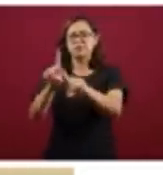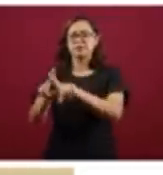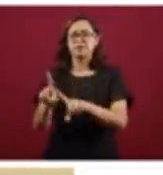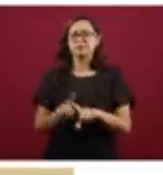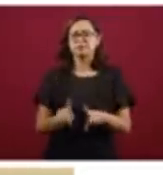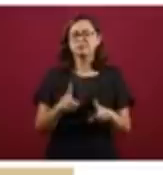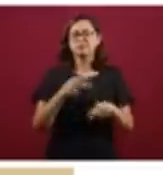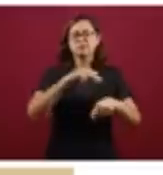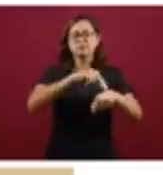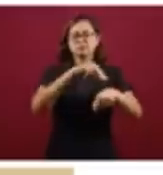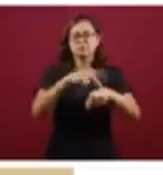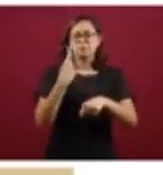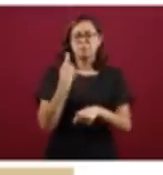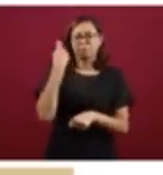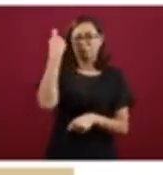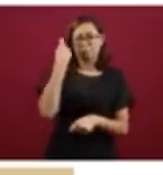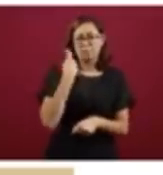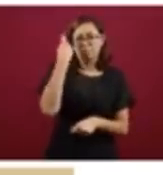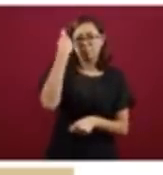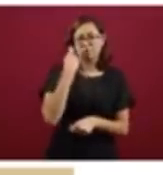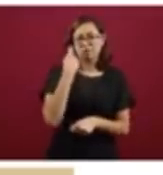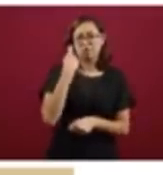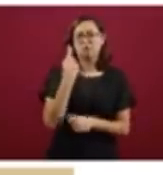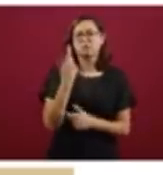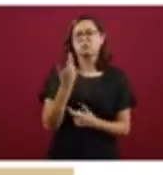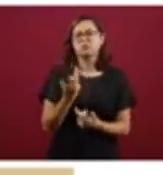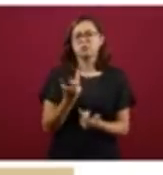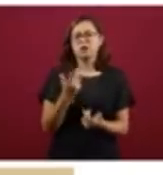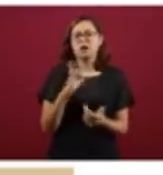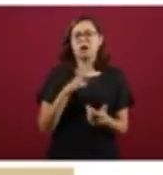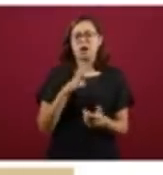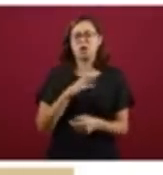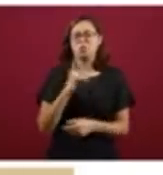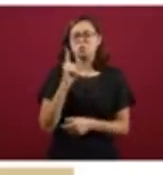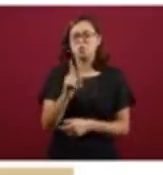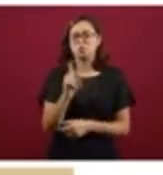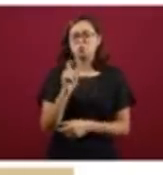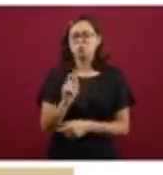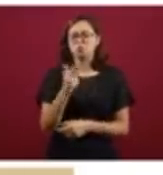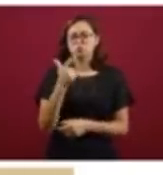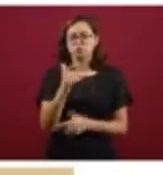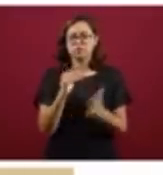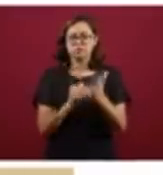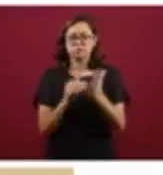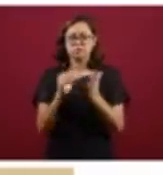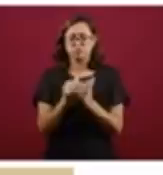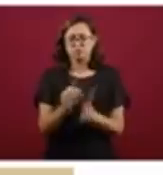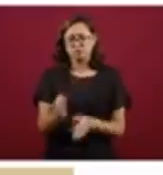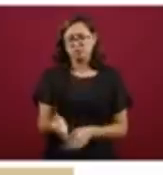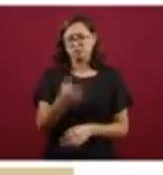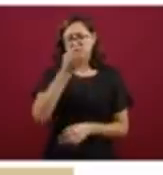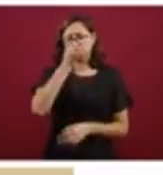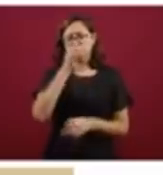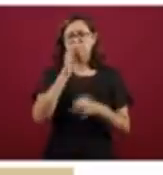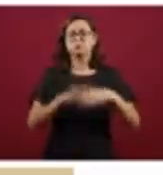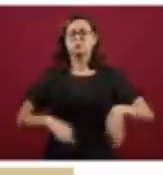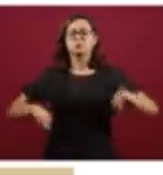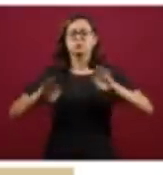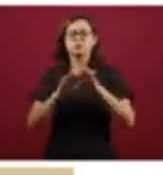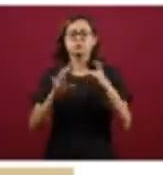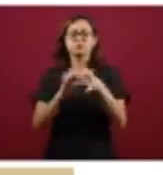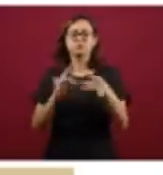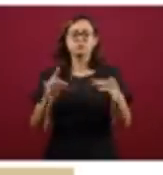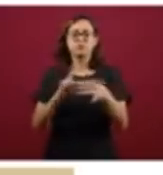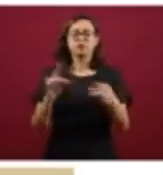del Estado, donde estamos alcanzando casi 1.7 millones. Esto es importante resaltarlo